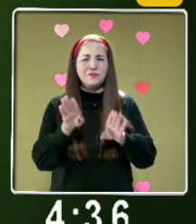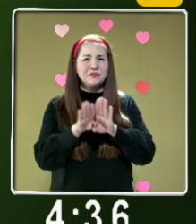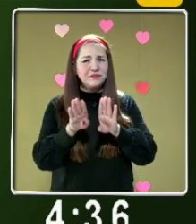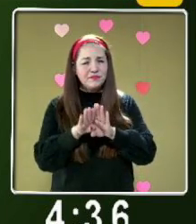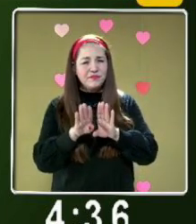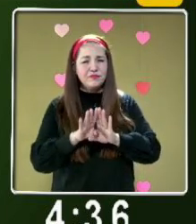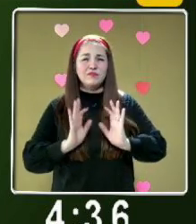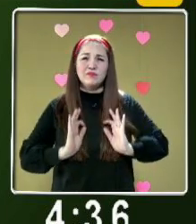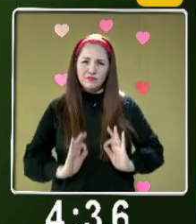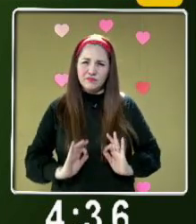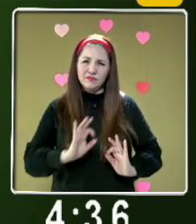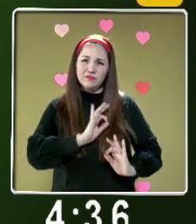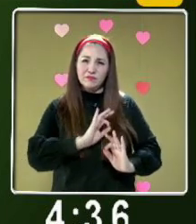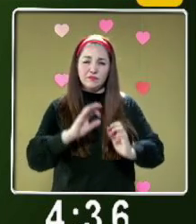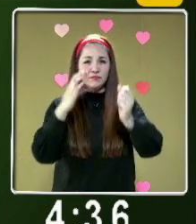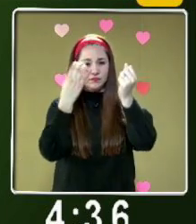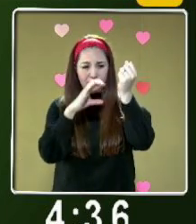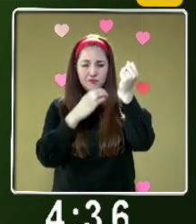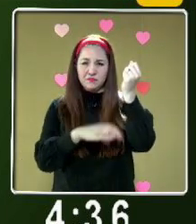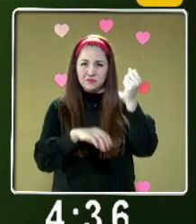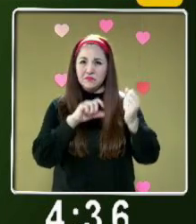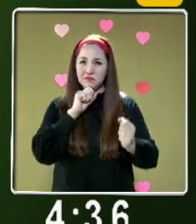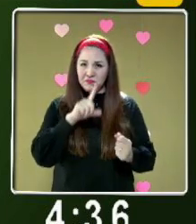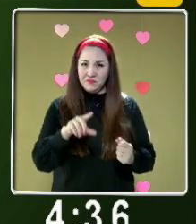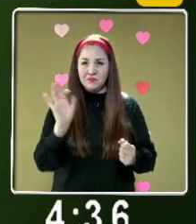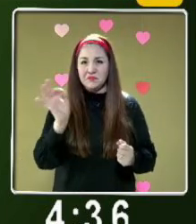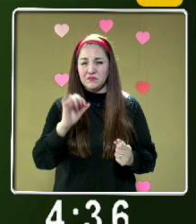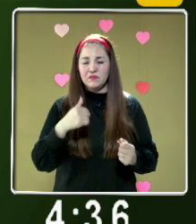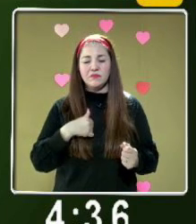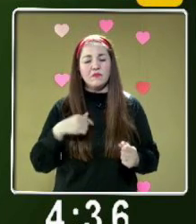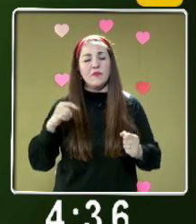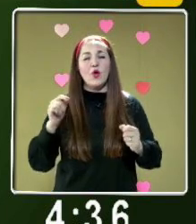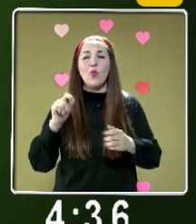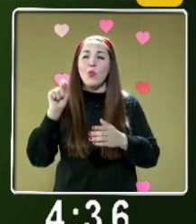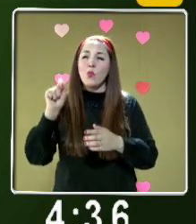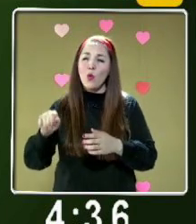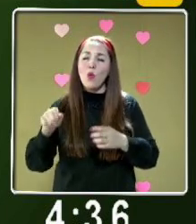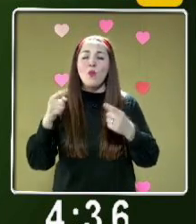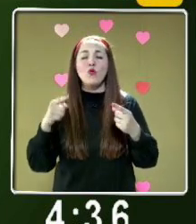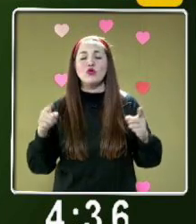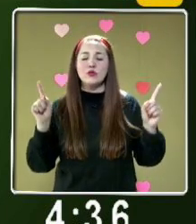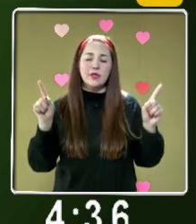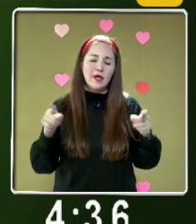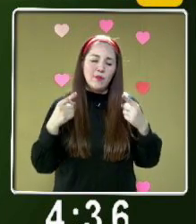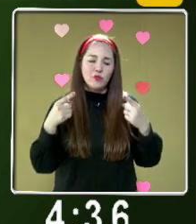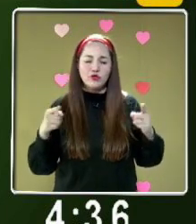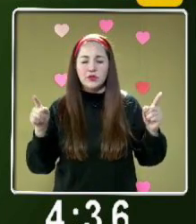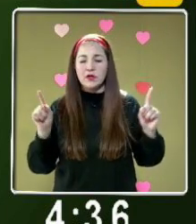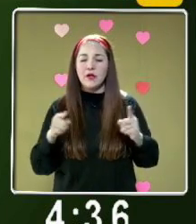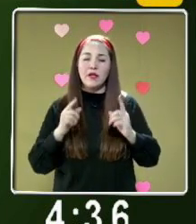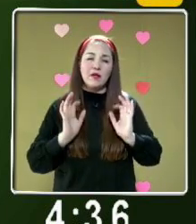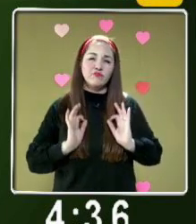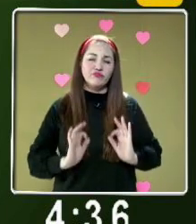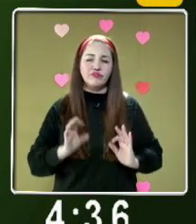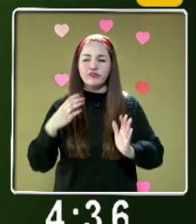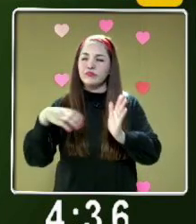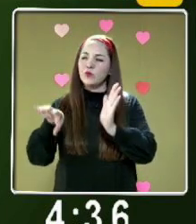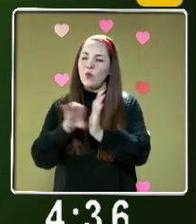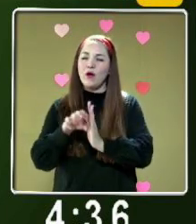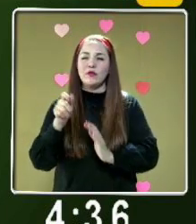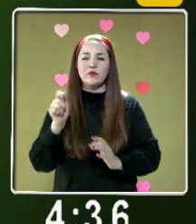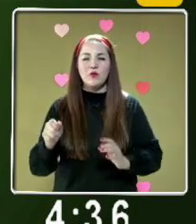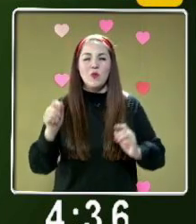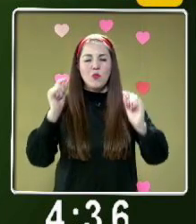pues también coméntenlo. A lo mejor, maestra, yo pongo música para relajarme cuando algo me molesta, me encierro en mi cuarto y pongo música en